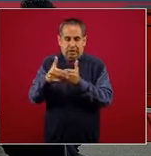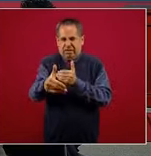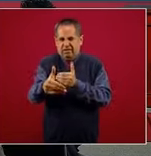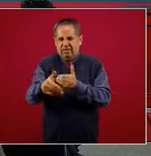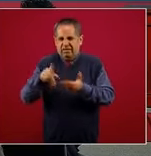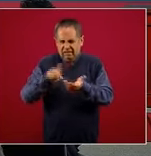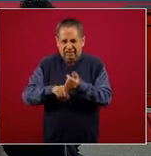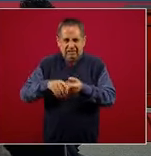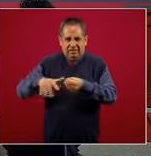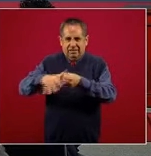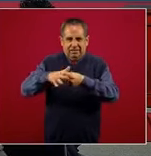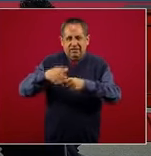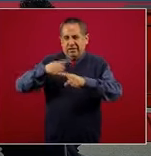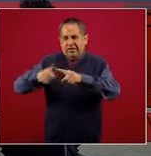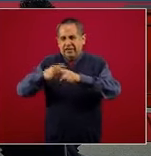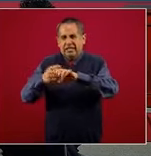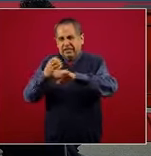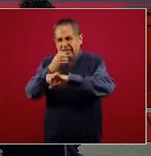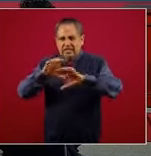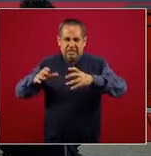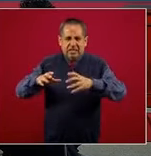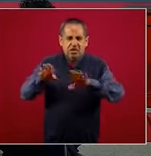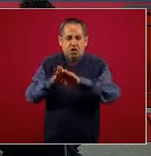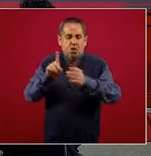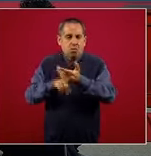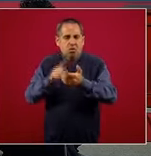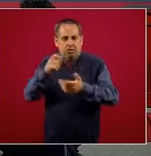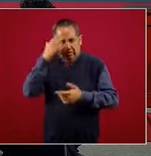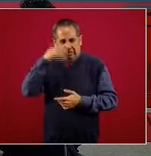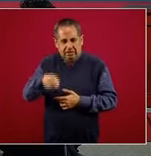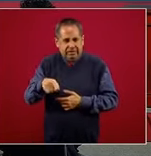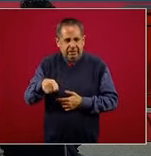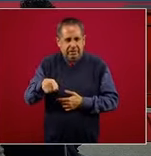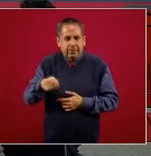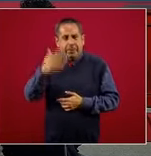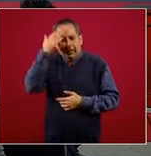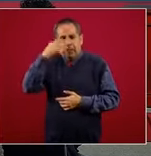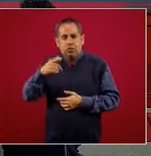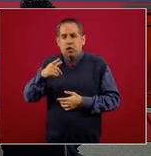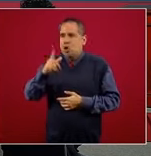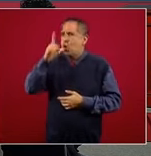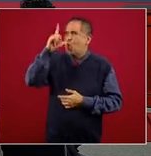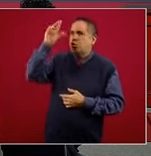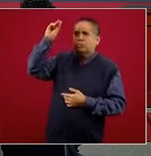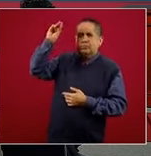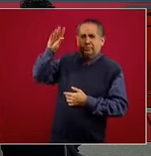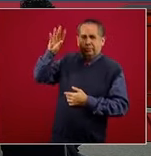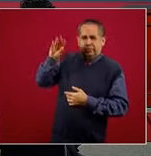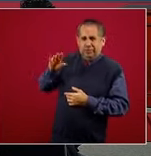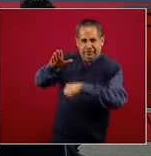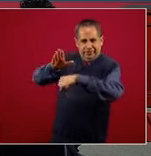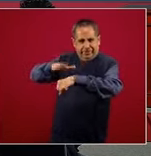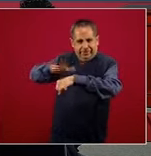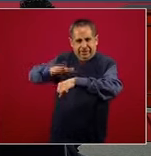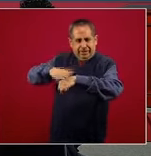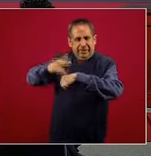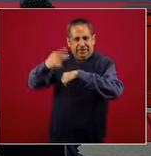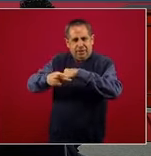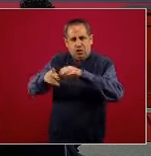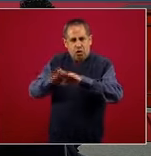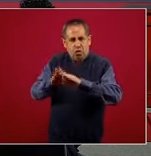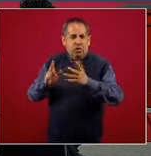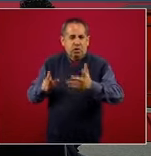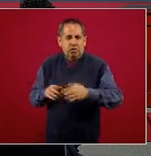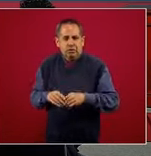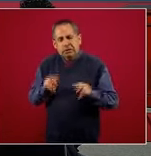de forma local en los estados a través de un semáforo de riesgo epidémico,